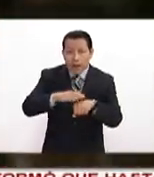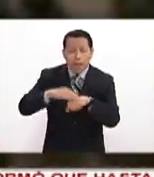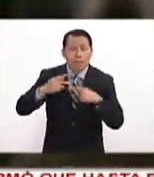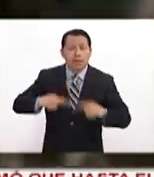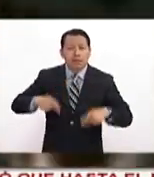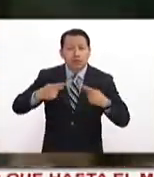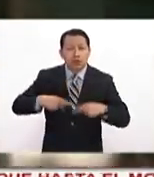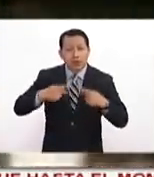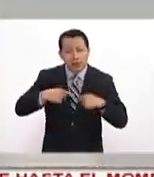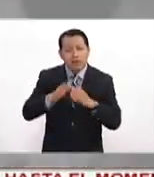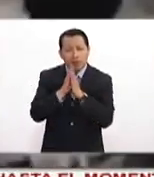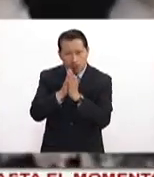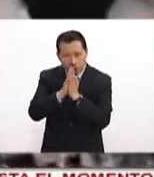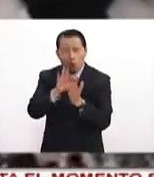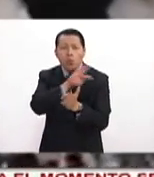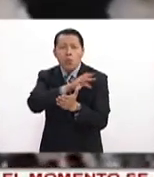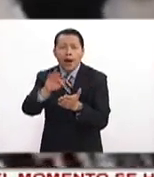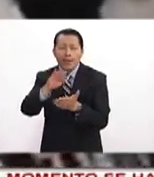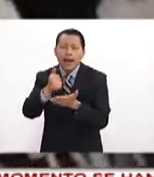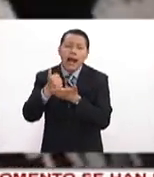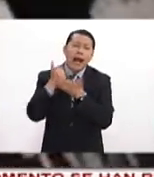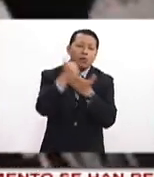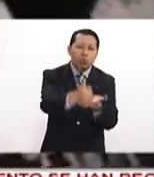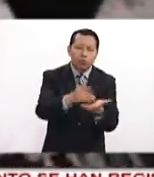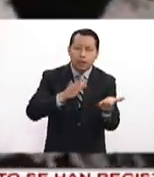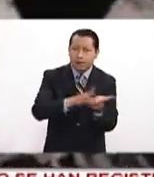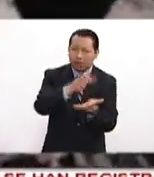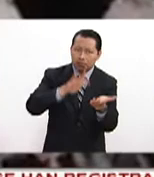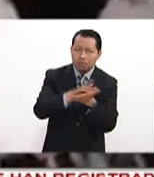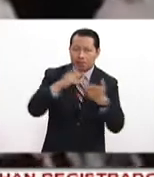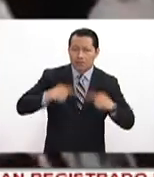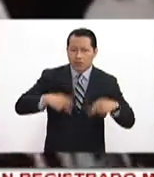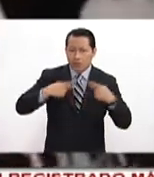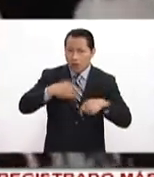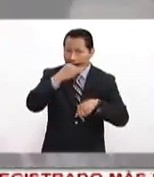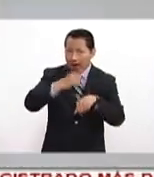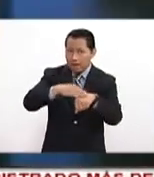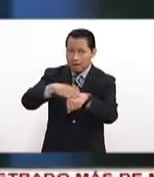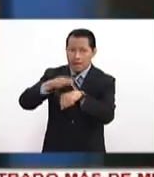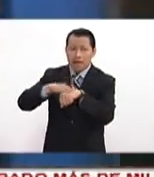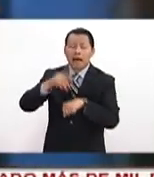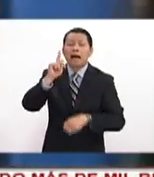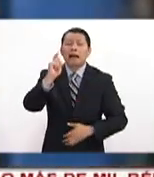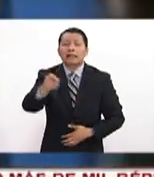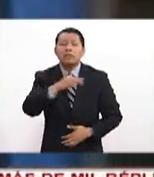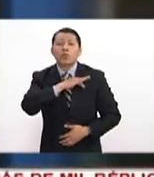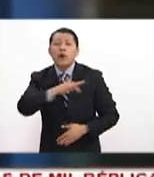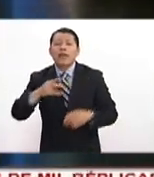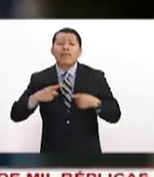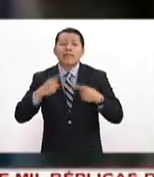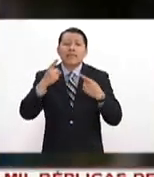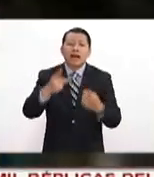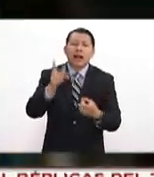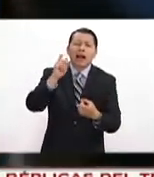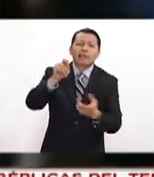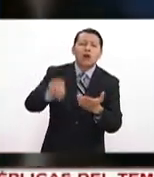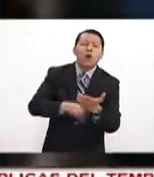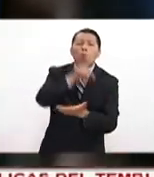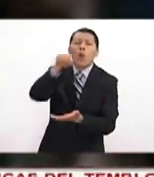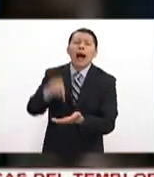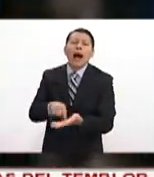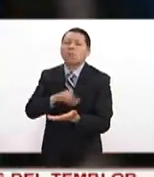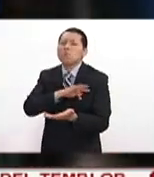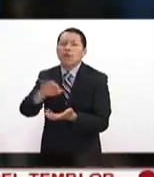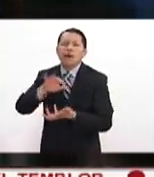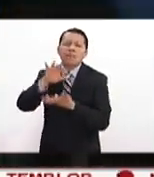a solidarizarse con las personas afectadas y también, este es un llamado importante, llevar víveres a los centros de acopio, como